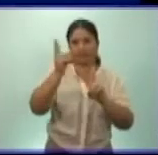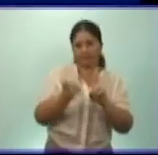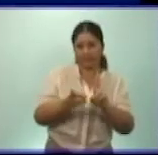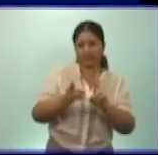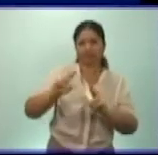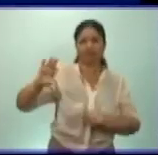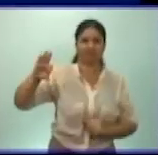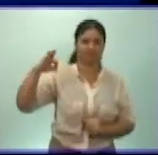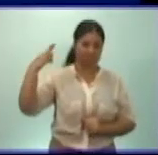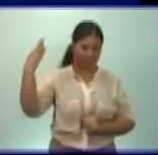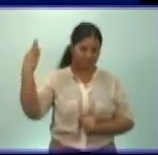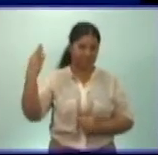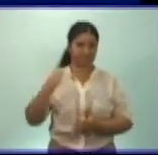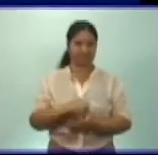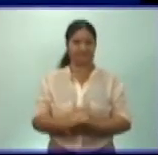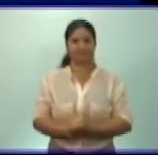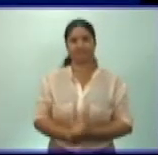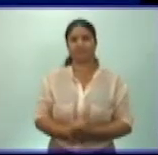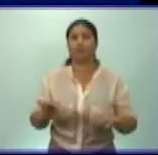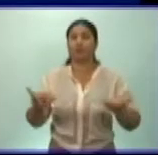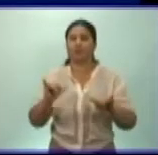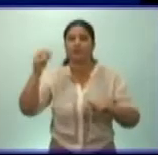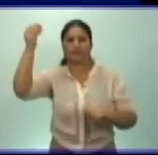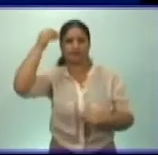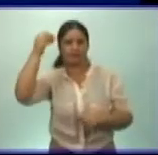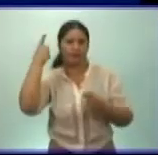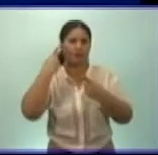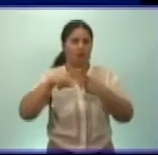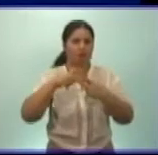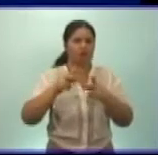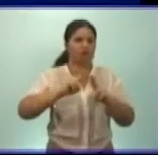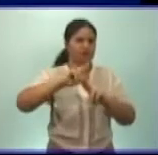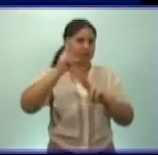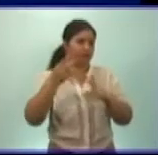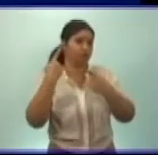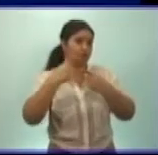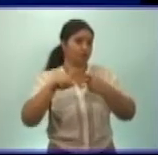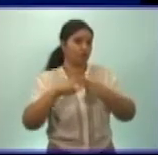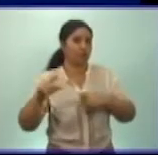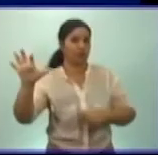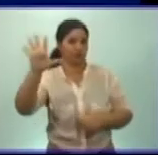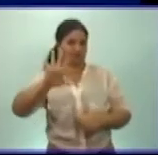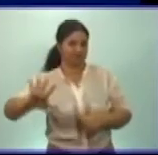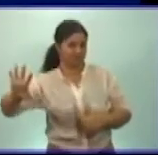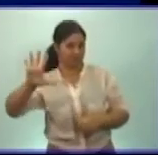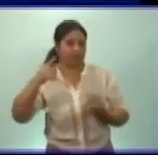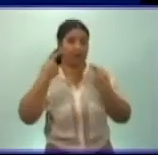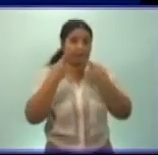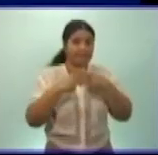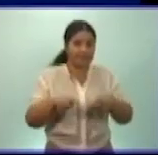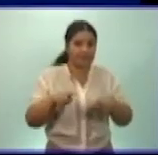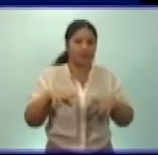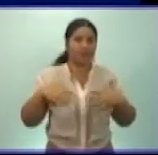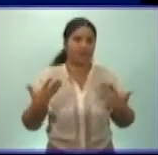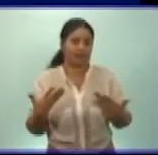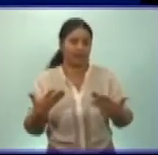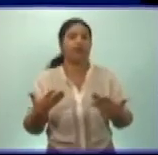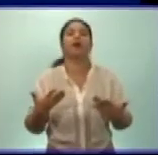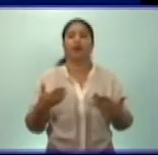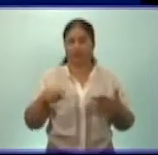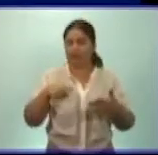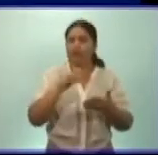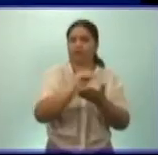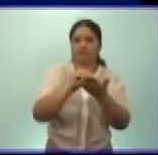temas del teatro grecolatino y medieval, pero su inspiración proviene de la observación de la sociedad